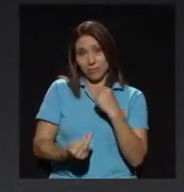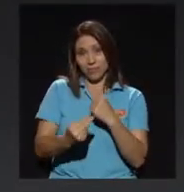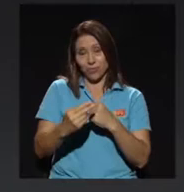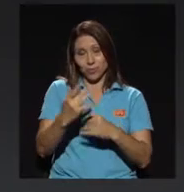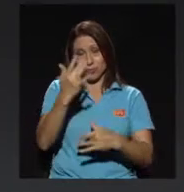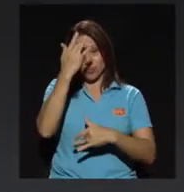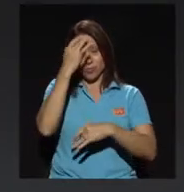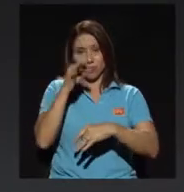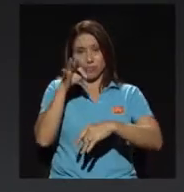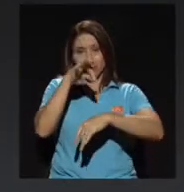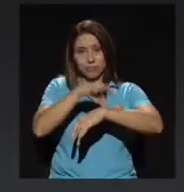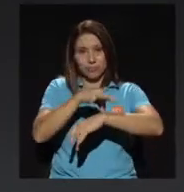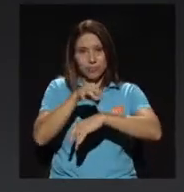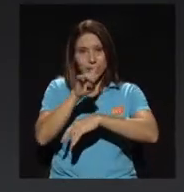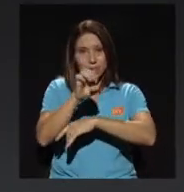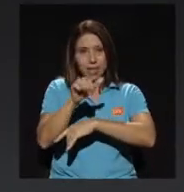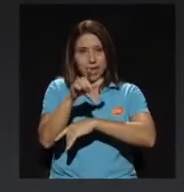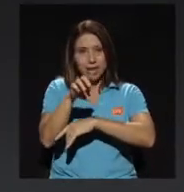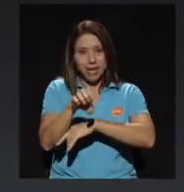y los tres en realidad,